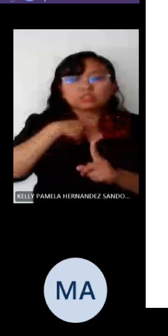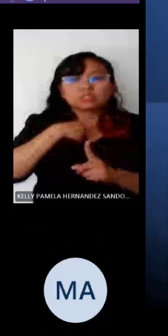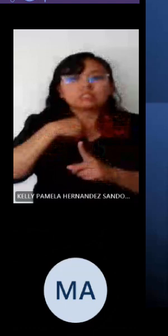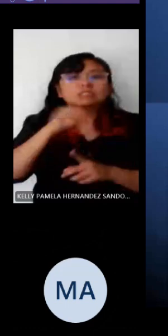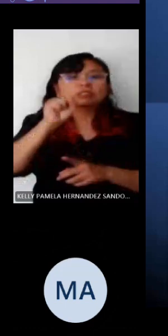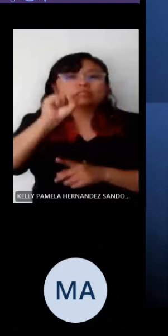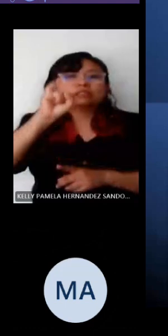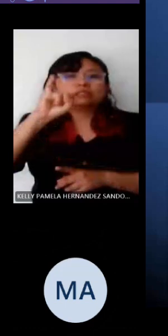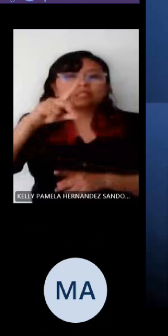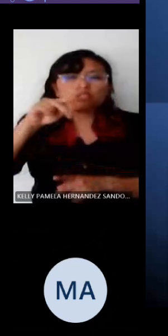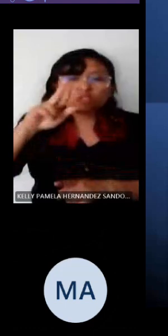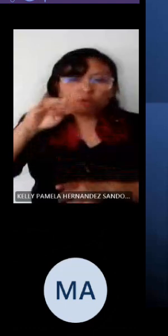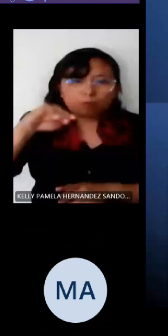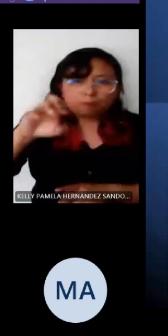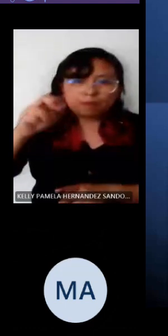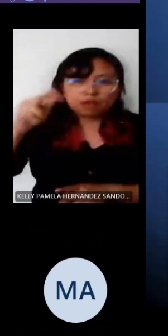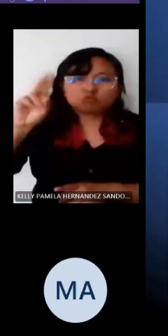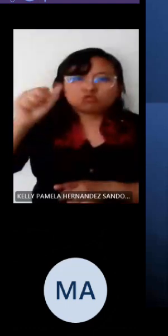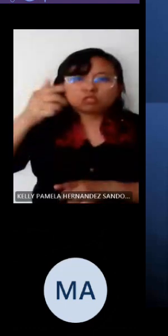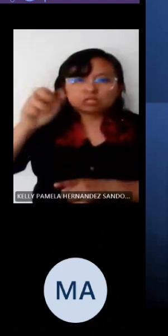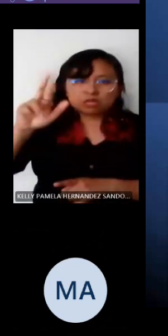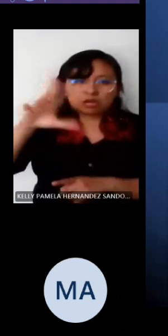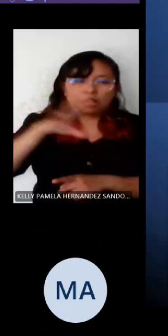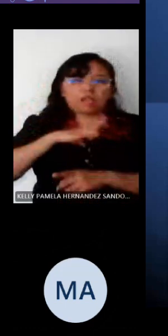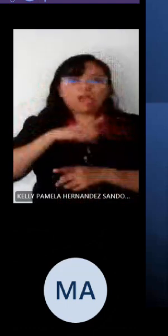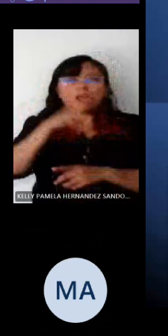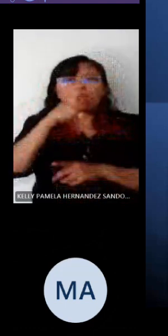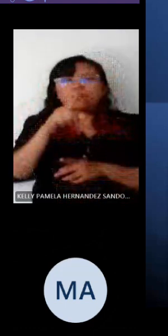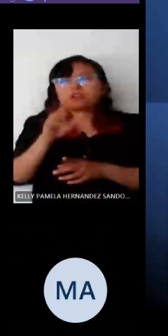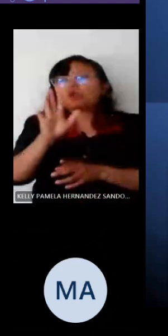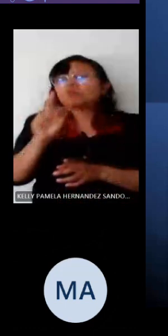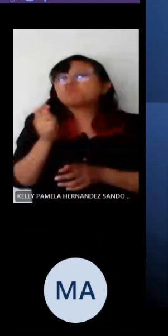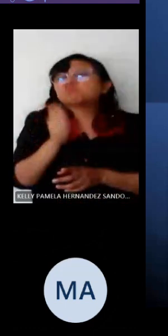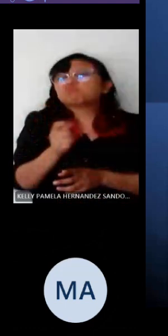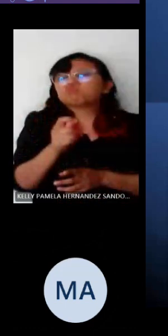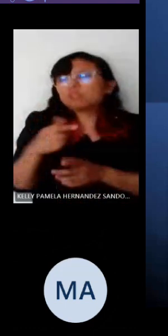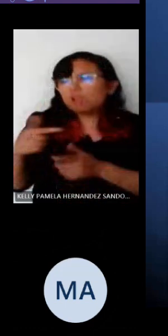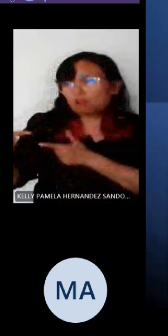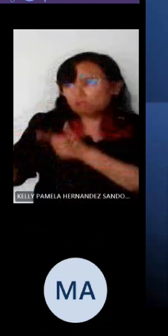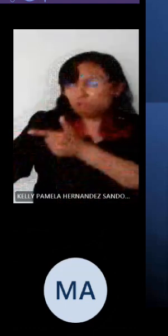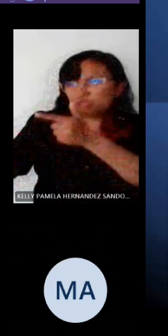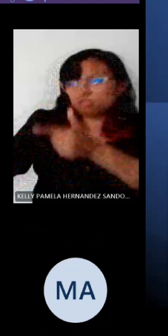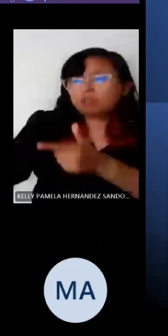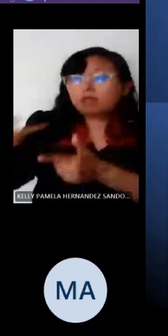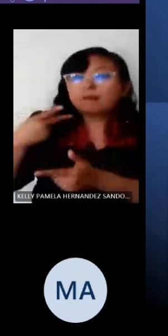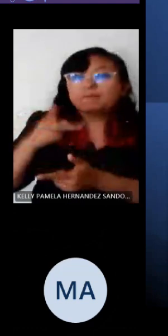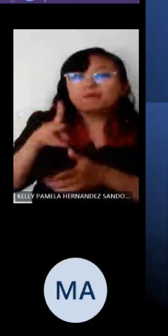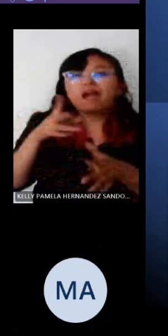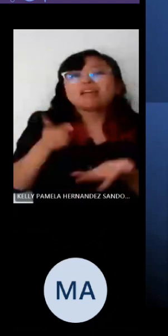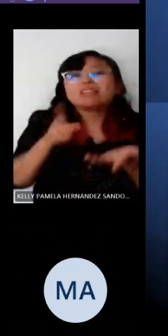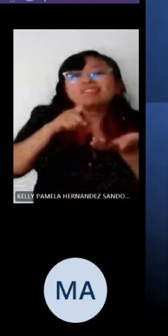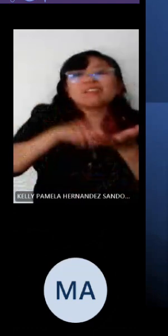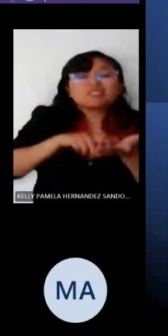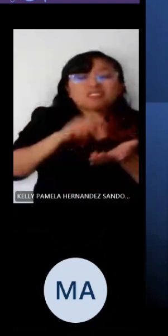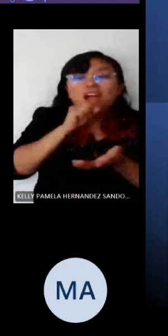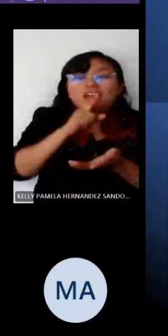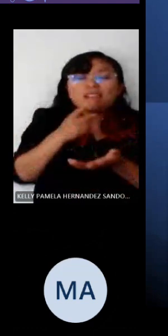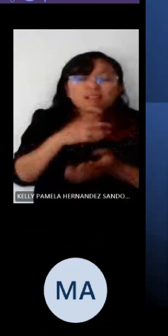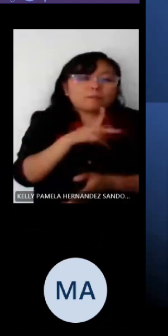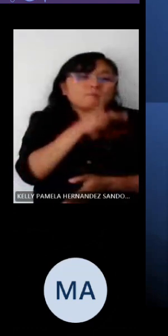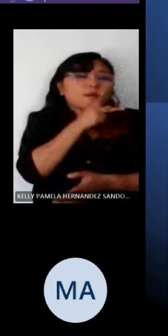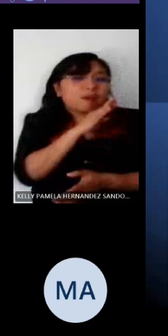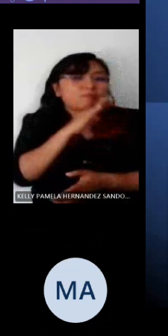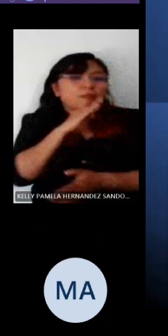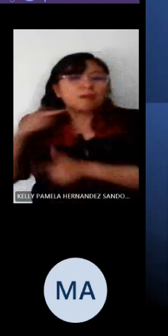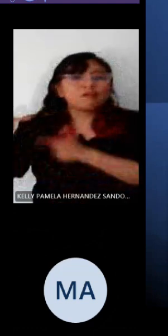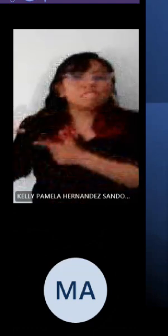pues sabemos que tiene una herencia autosómica recesiva, es decir, que yo necesito tener una mutación heredada tanto del alelo de mamá